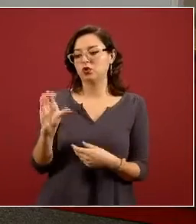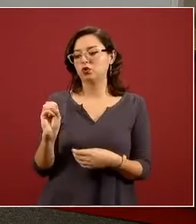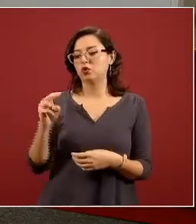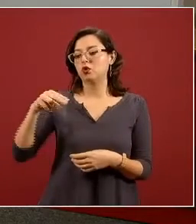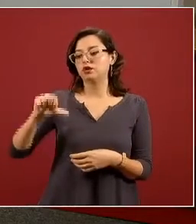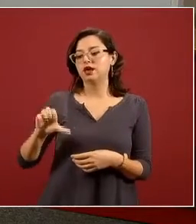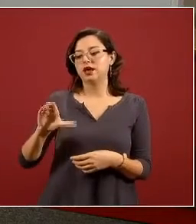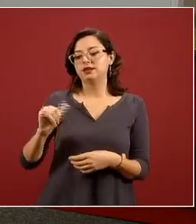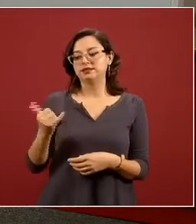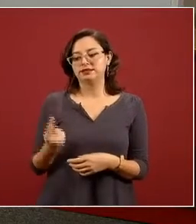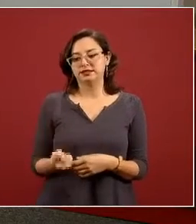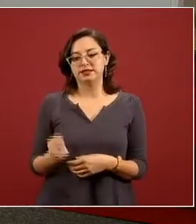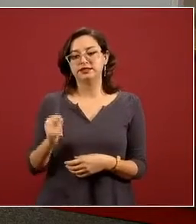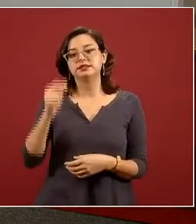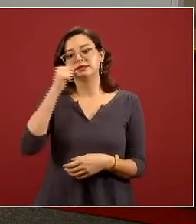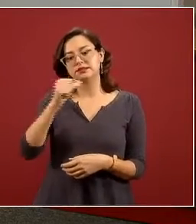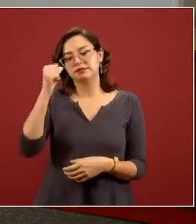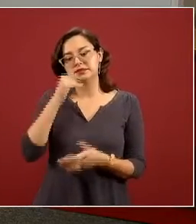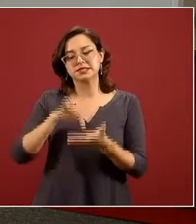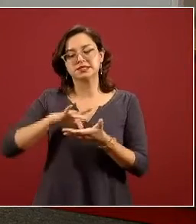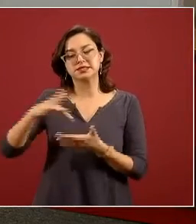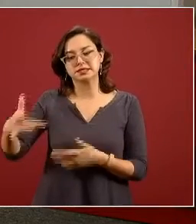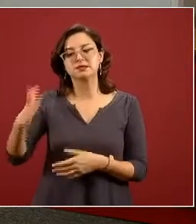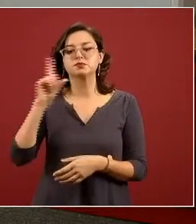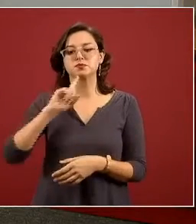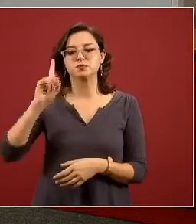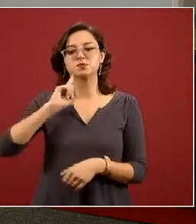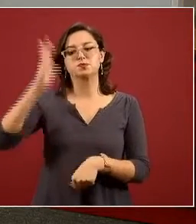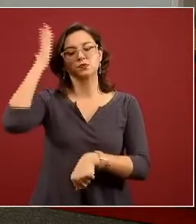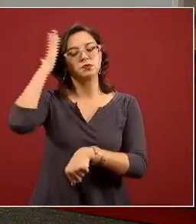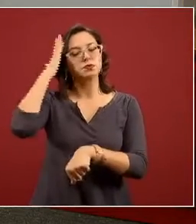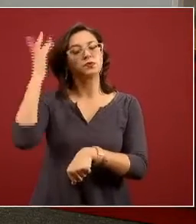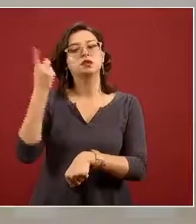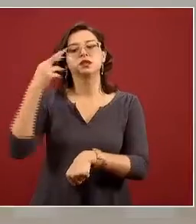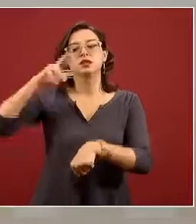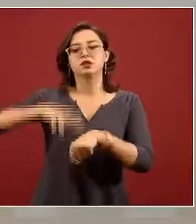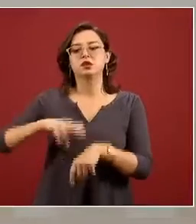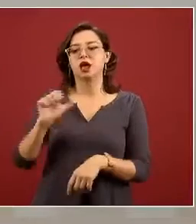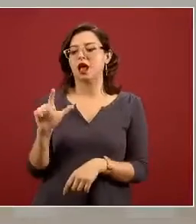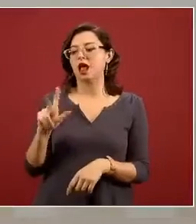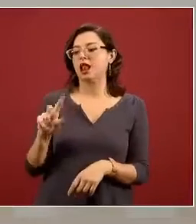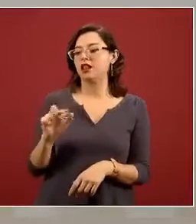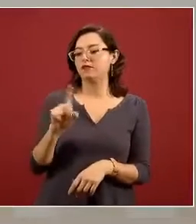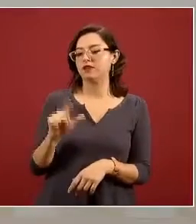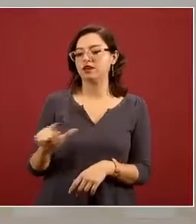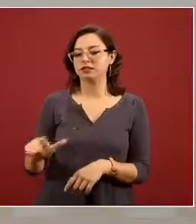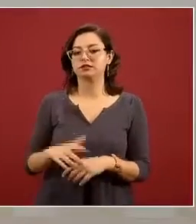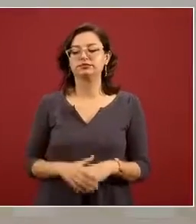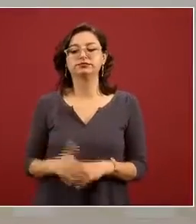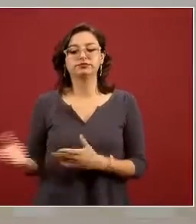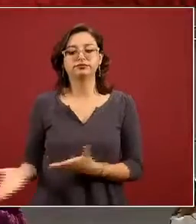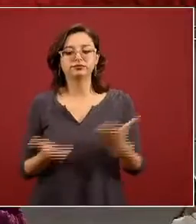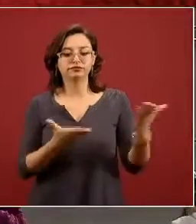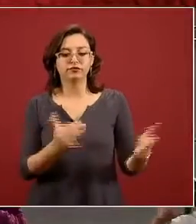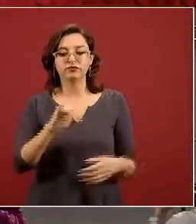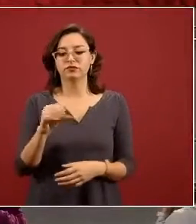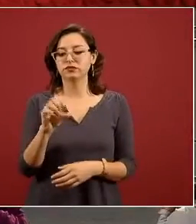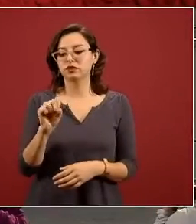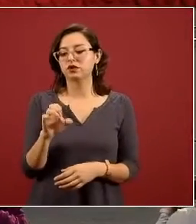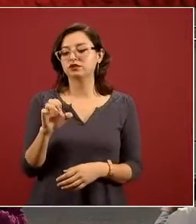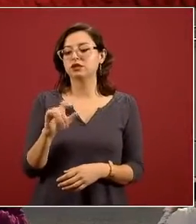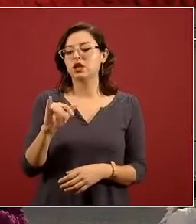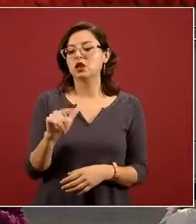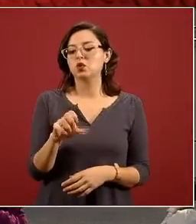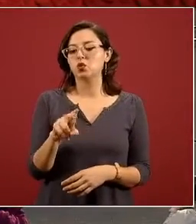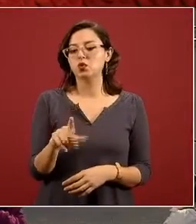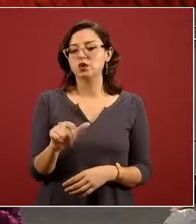agradecemos como institución, y a su directora general, la doctora Álvarez Builla. Le pido al doctor José Luis Salomía, director de Epidemiología, si nos